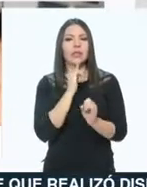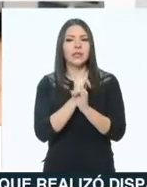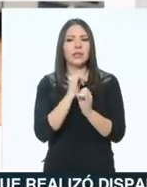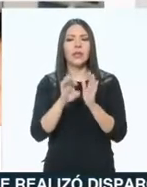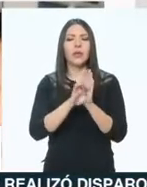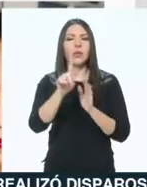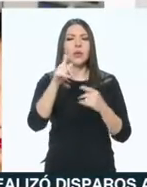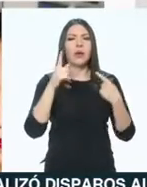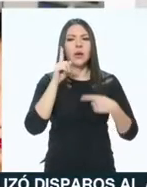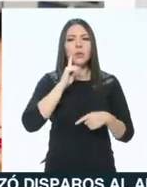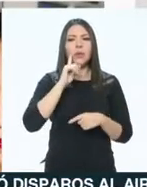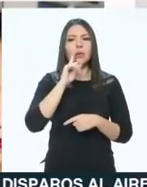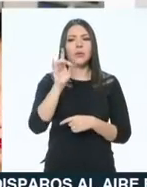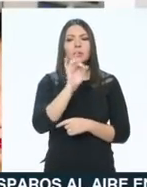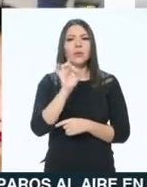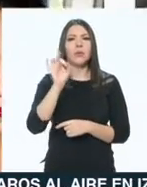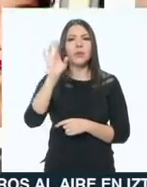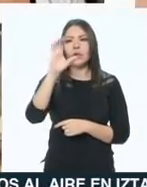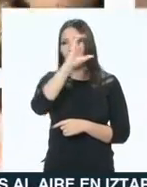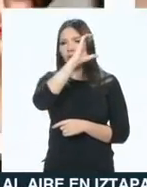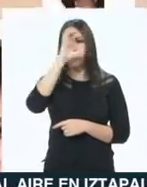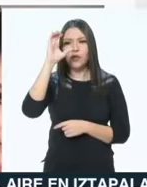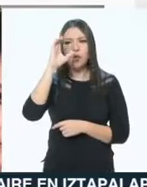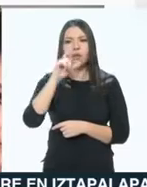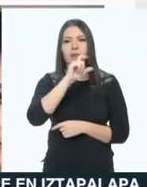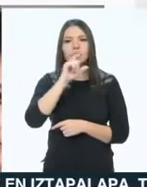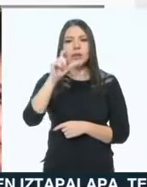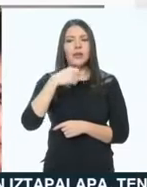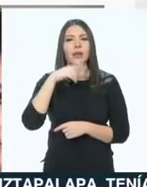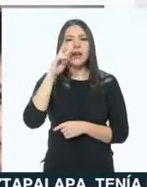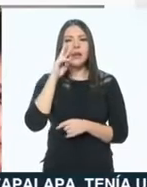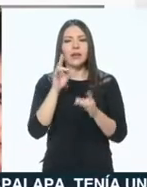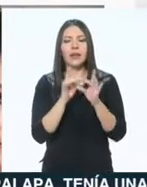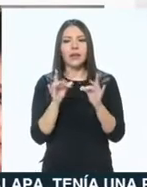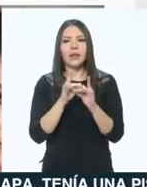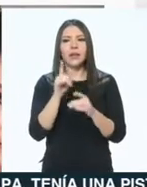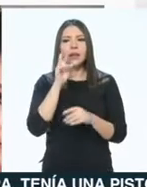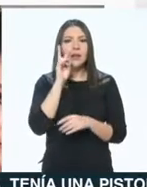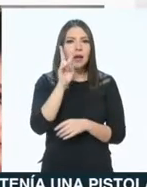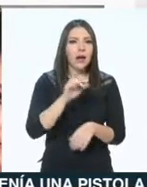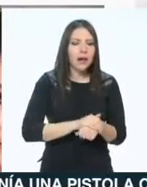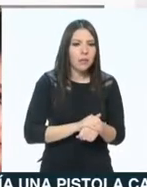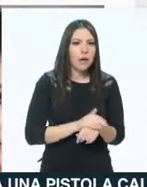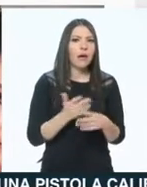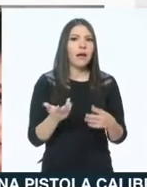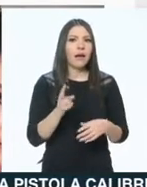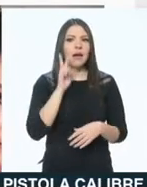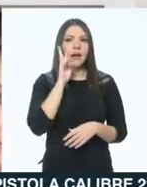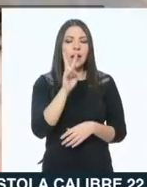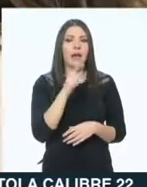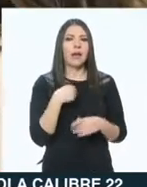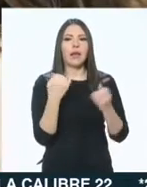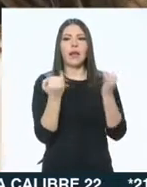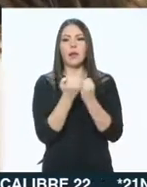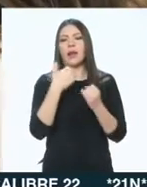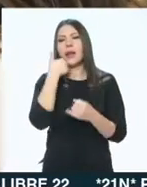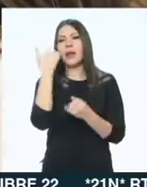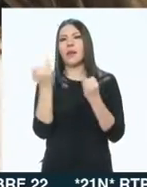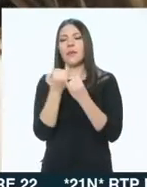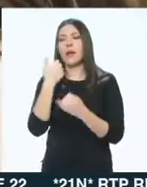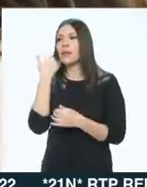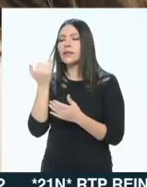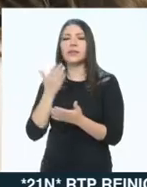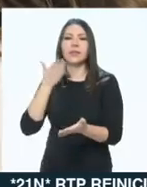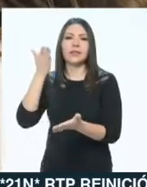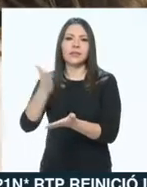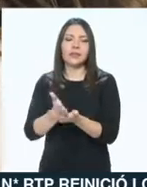sube una foto, sube un story en Instagram, estoy en chula, está increíble, miren cómo me dejaron, y la amiga dice, pero por supuesto que quiero ir. Muchísimas gracias, Lumi,